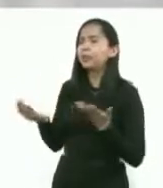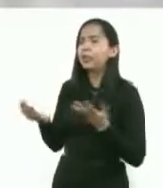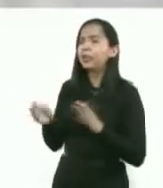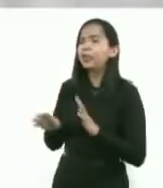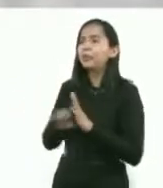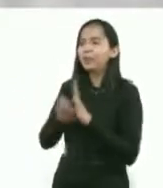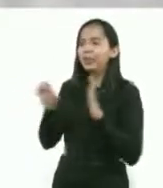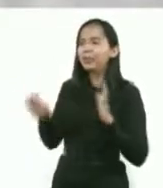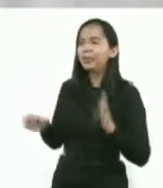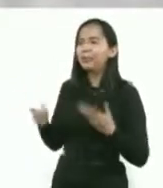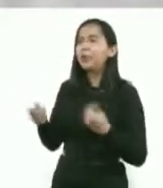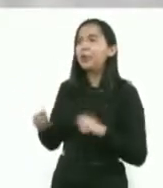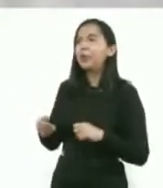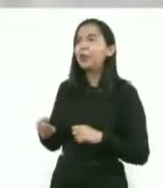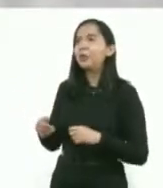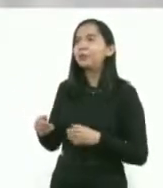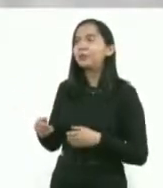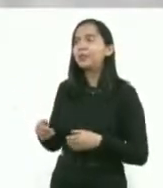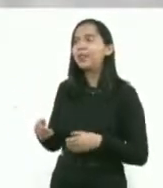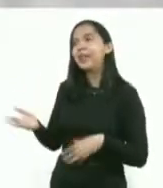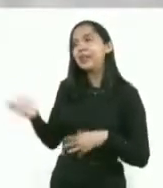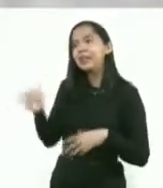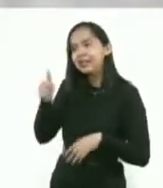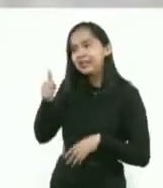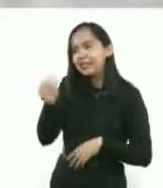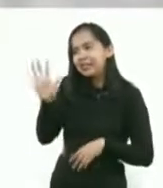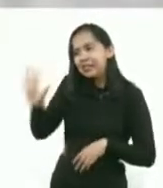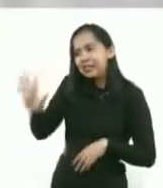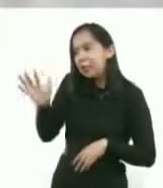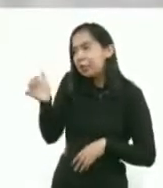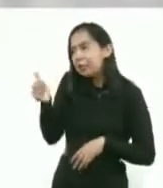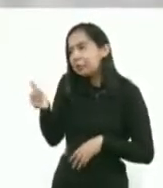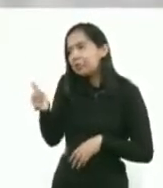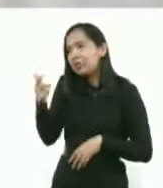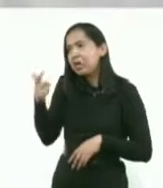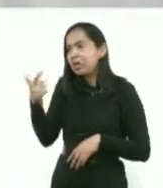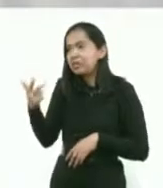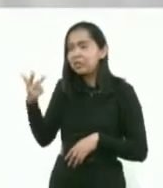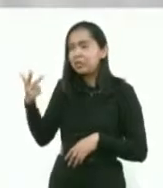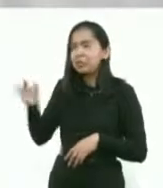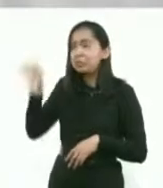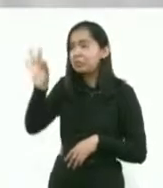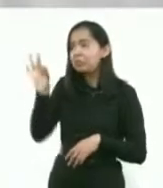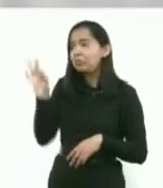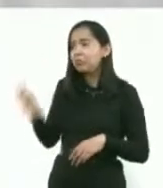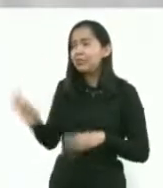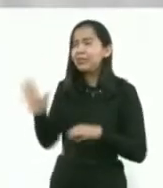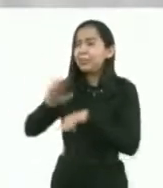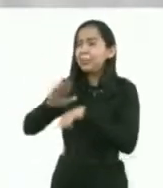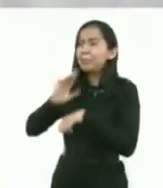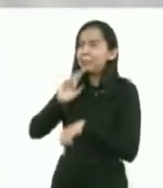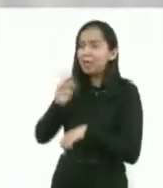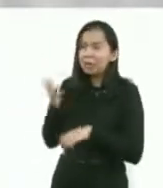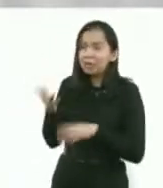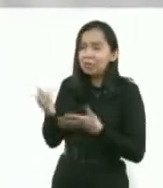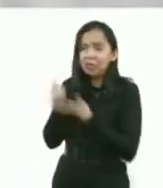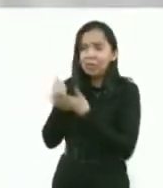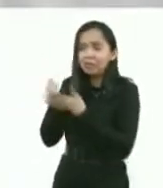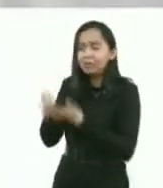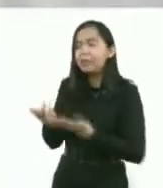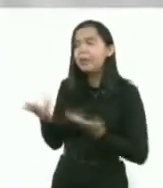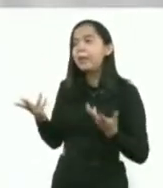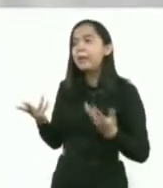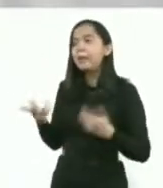rendimiento, estás hablando de 5, 6, 7, 8% de mayor